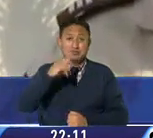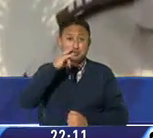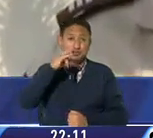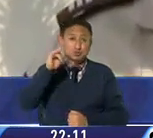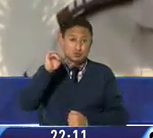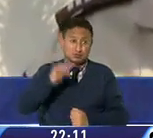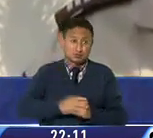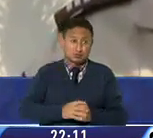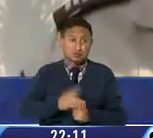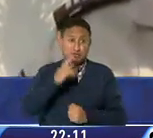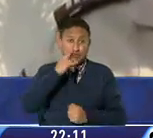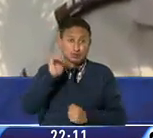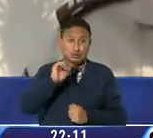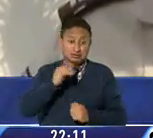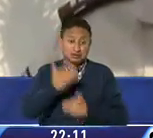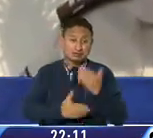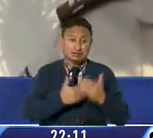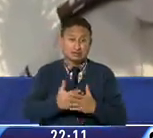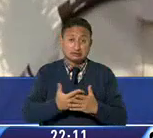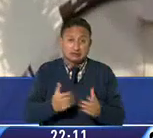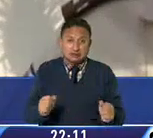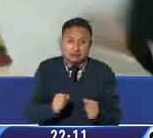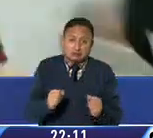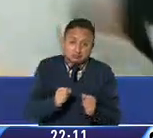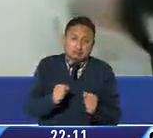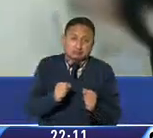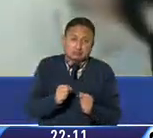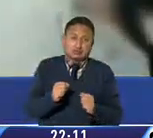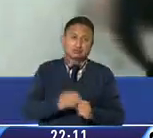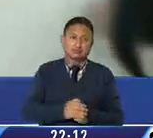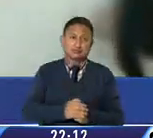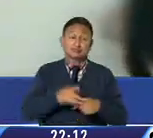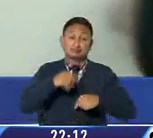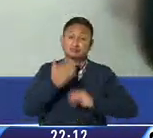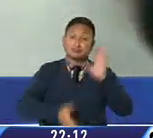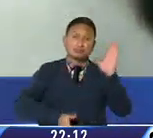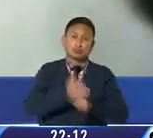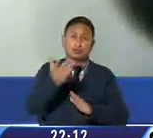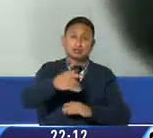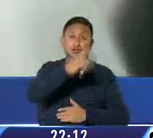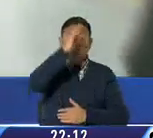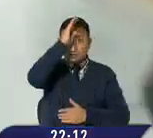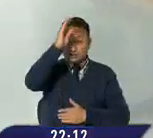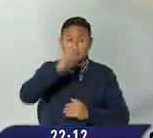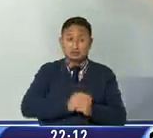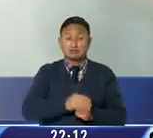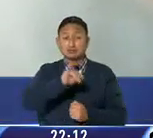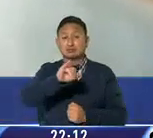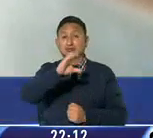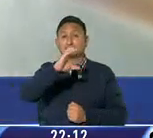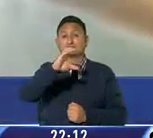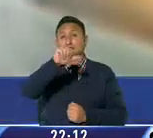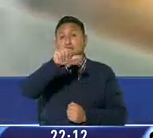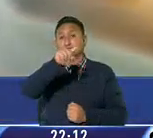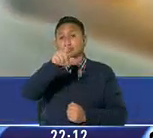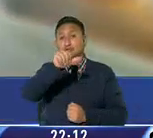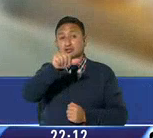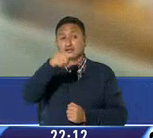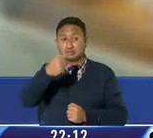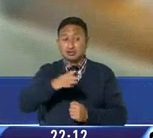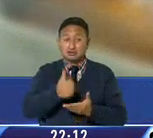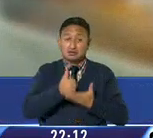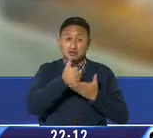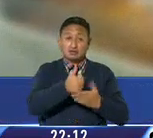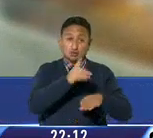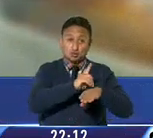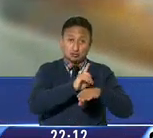posiblemente pudiese entrar en un estado de hipotermia. El neonato fue trasladado luego al Hospital Francisco de Casa Bustamante, donde fue estabilizado.